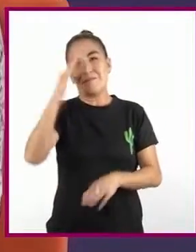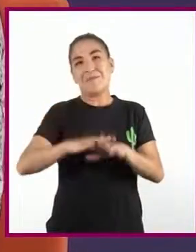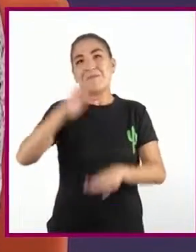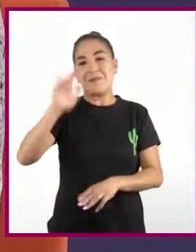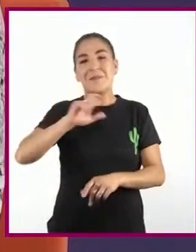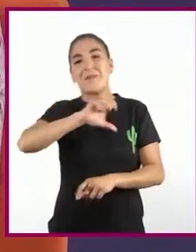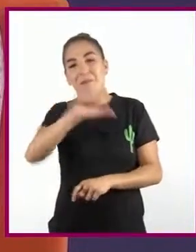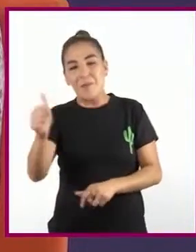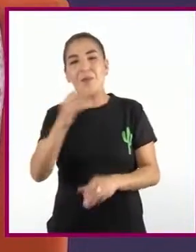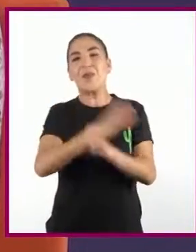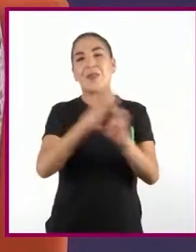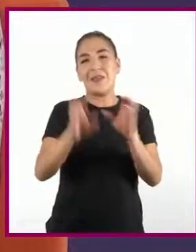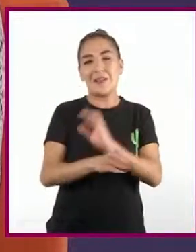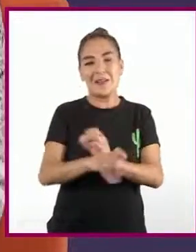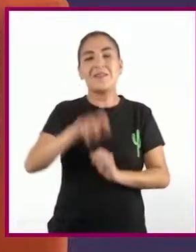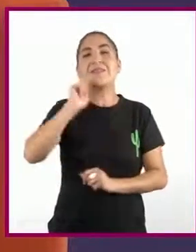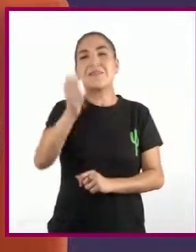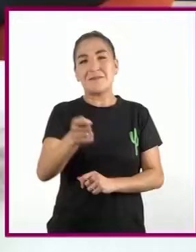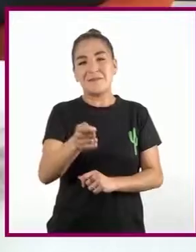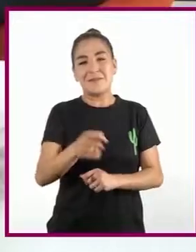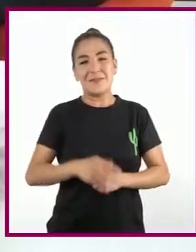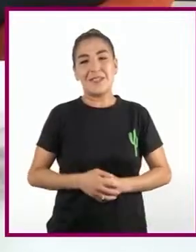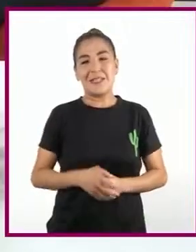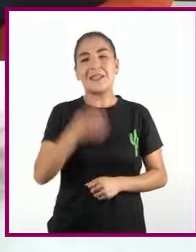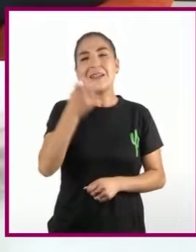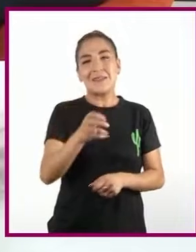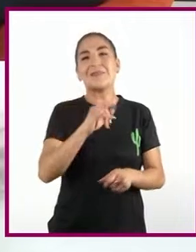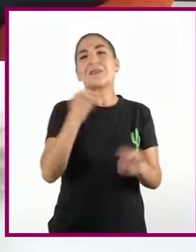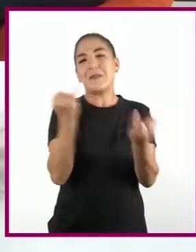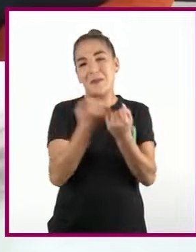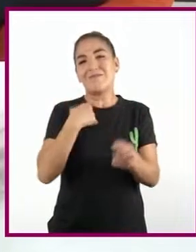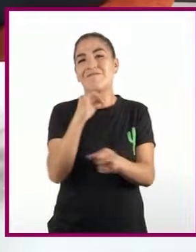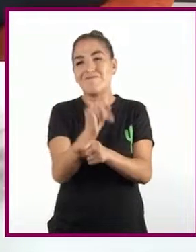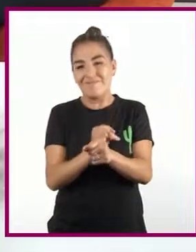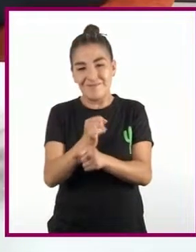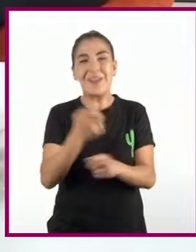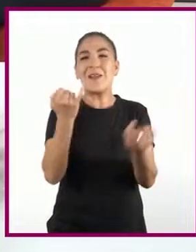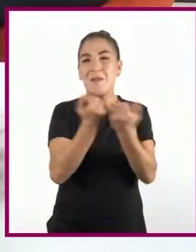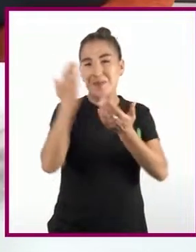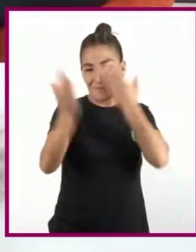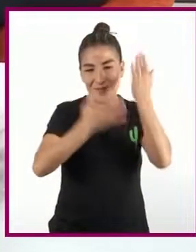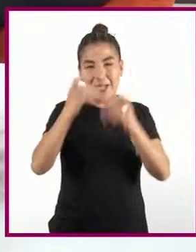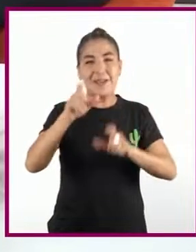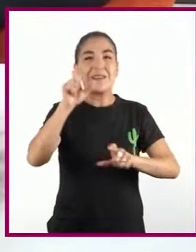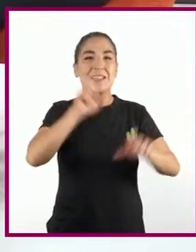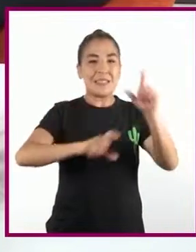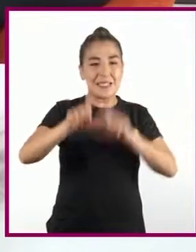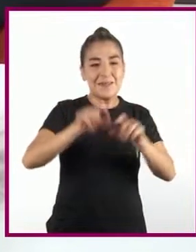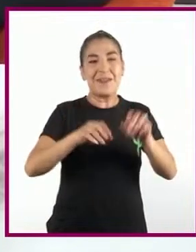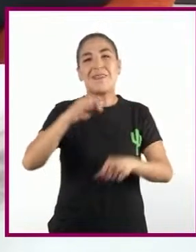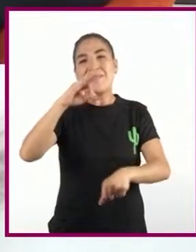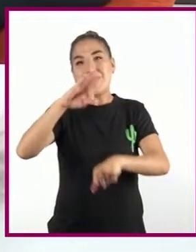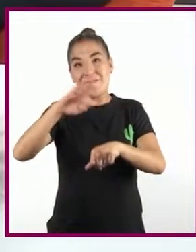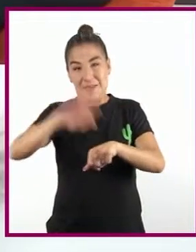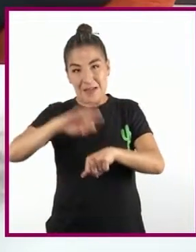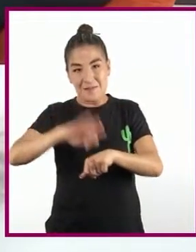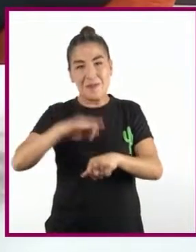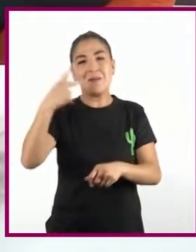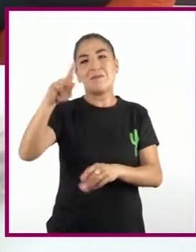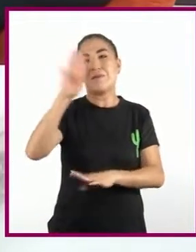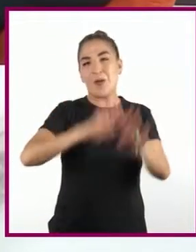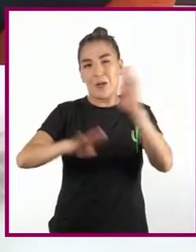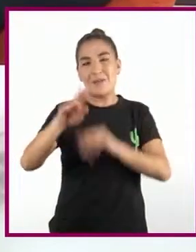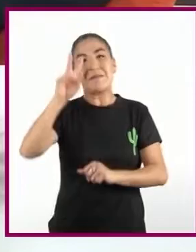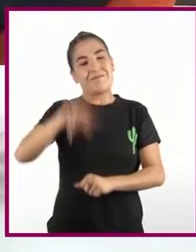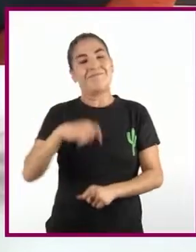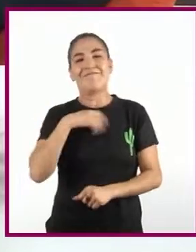otras cosas. Y después pues yo empecé también a estudiar la carrera de químico farmacéutico biólogo en la FES Cuautitlán y me encantó.